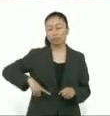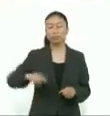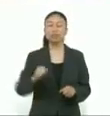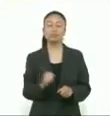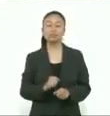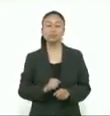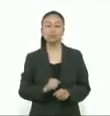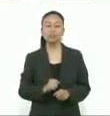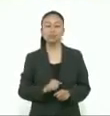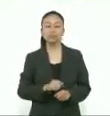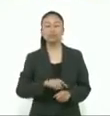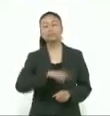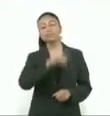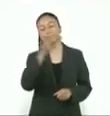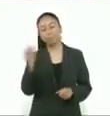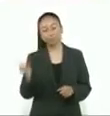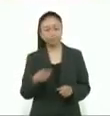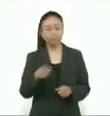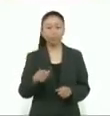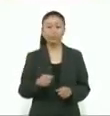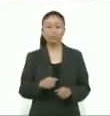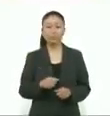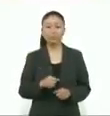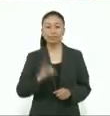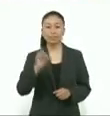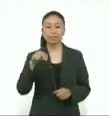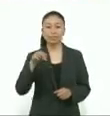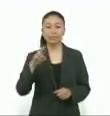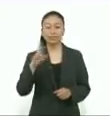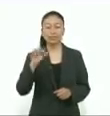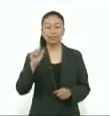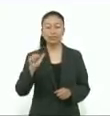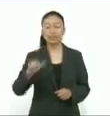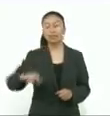a Indira Vizcaíno, gobernadora de Colima,